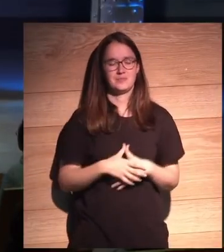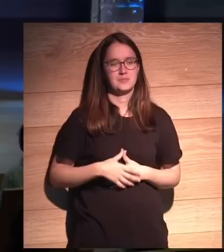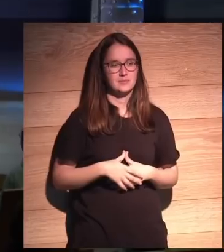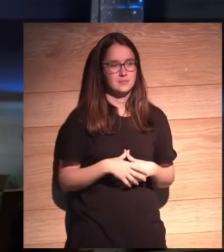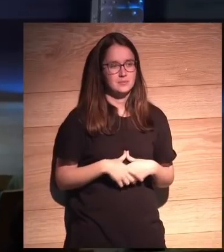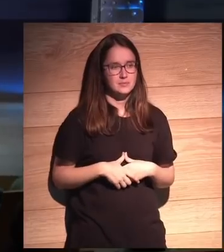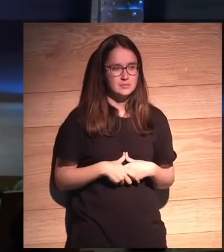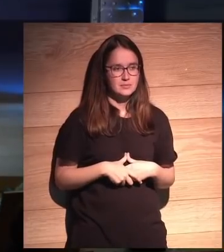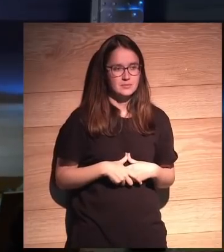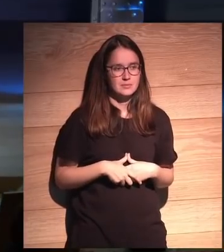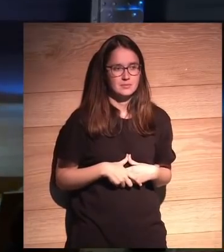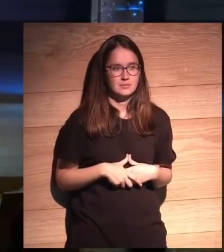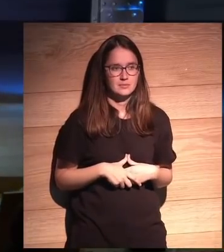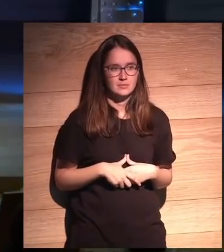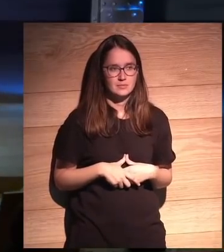no?